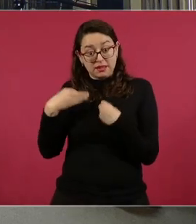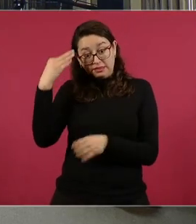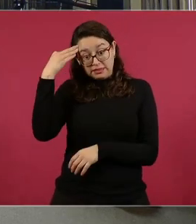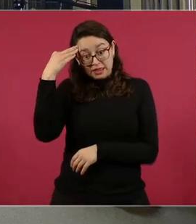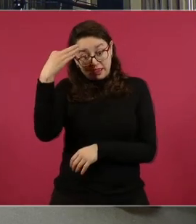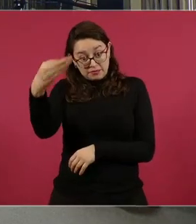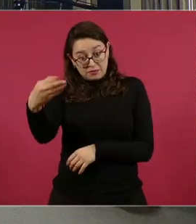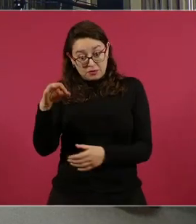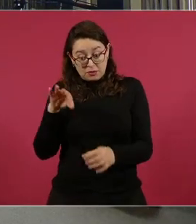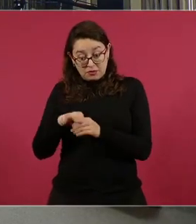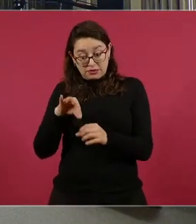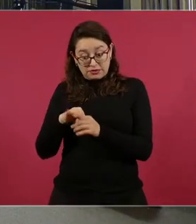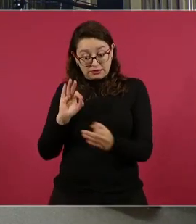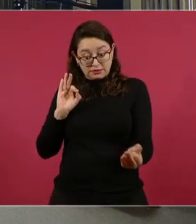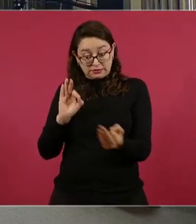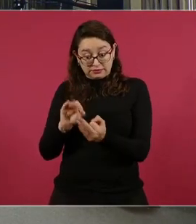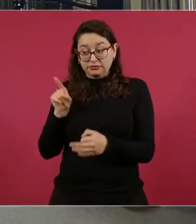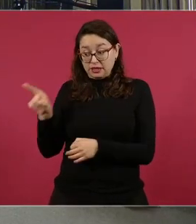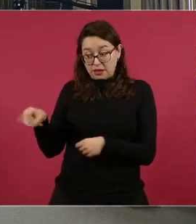viendo, no sé si sea cierto,